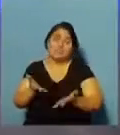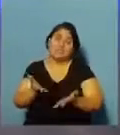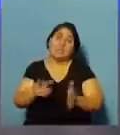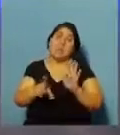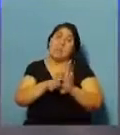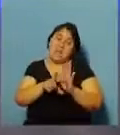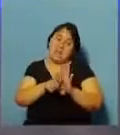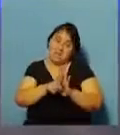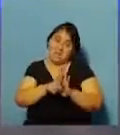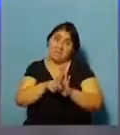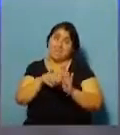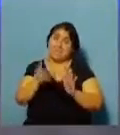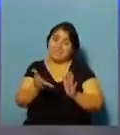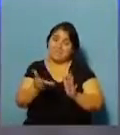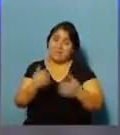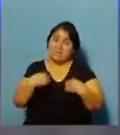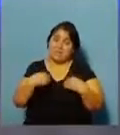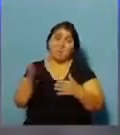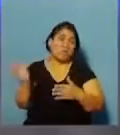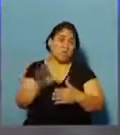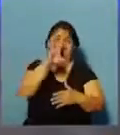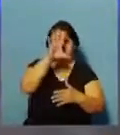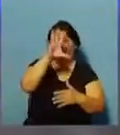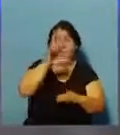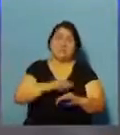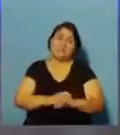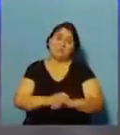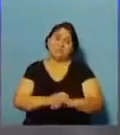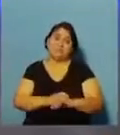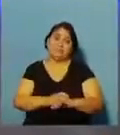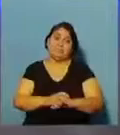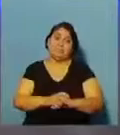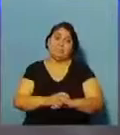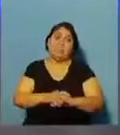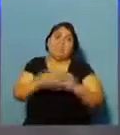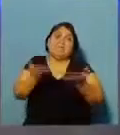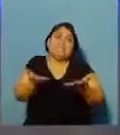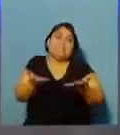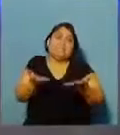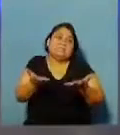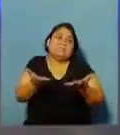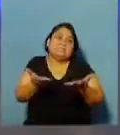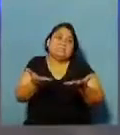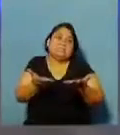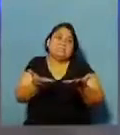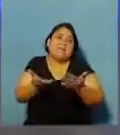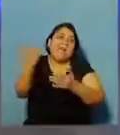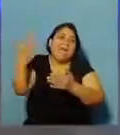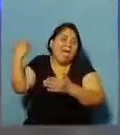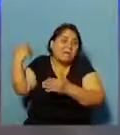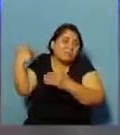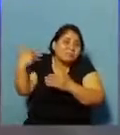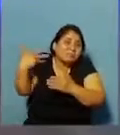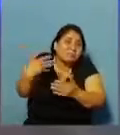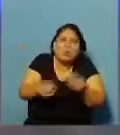de talles en toda la provincia. Exactamente, y esto se tiene que terminar, decíamos, viene de hace tiempo, pero ¿cómo